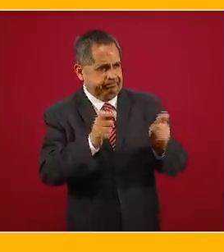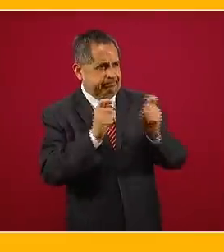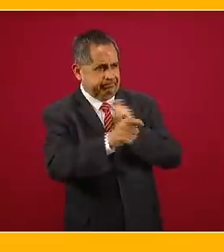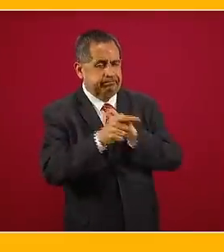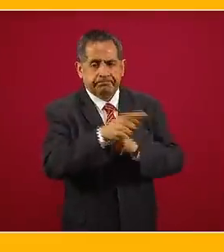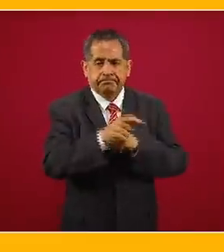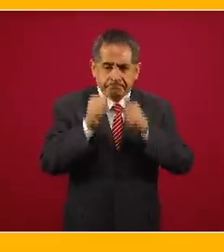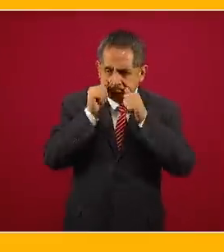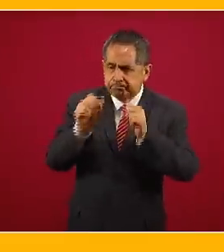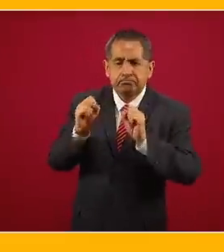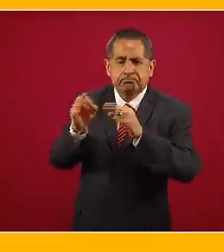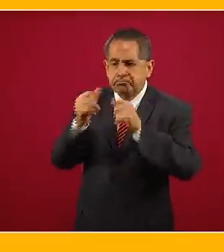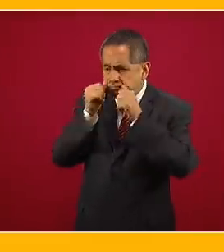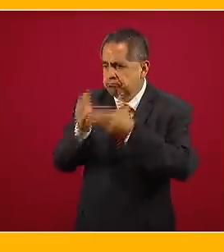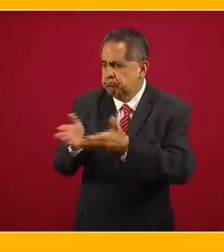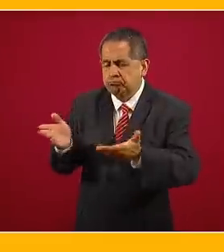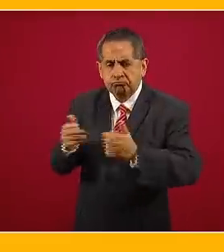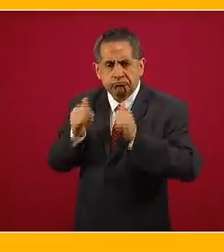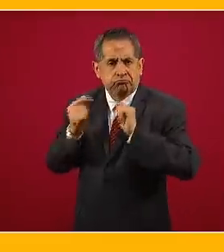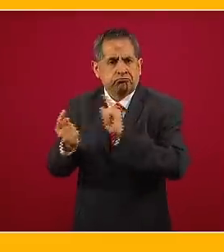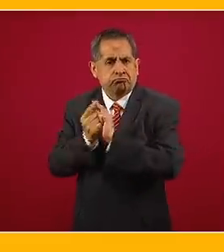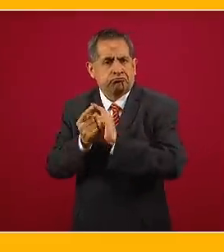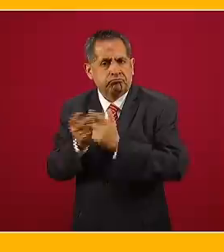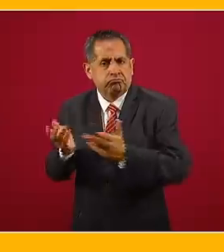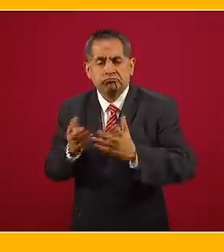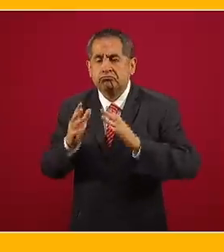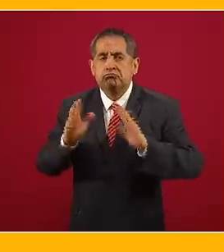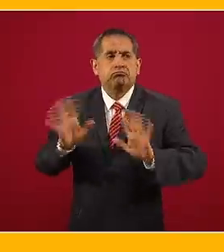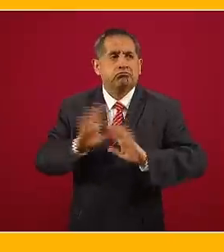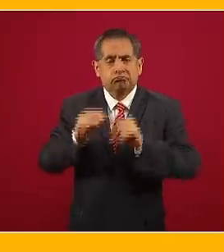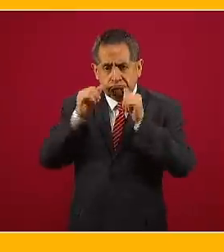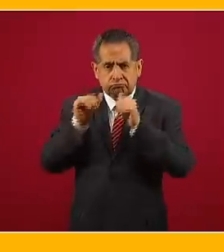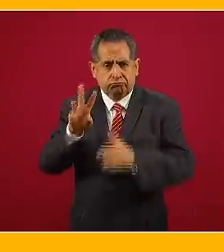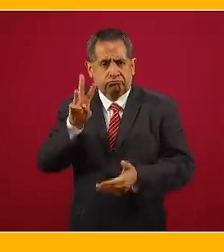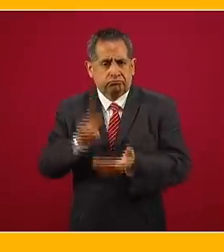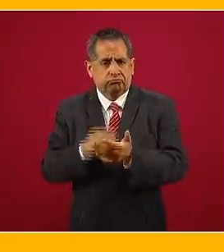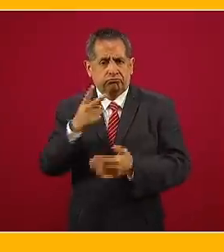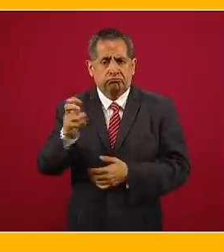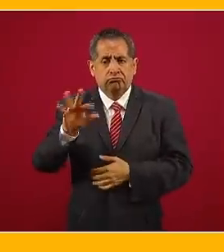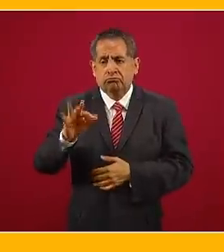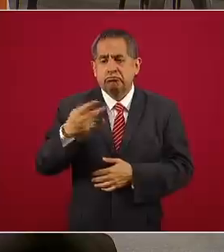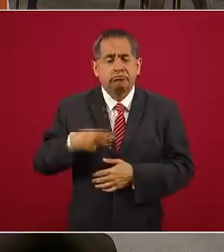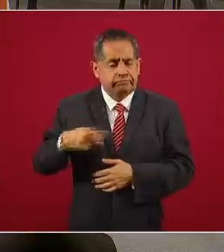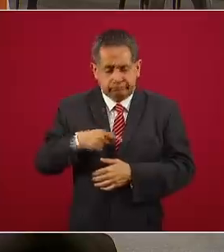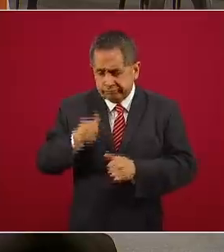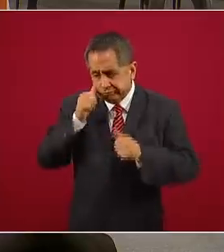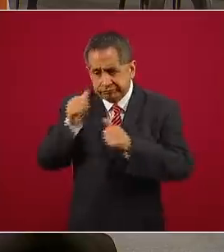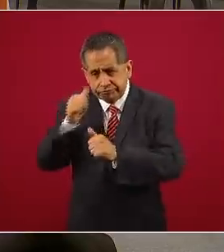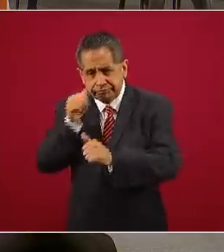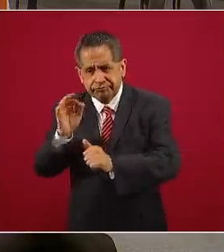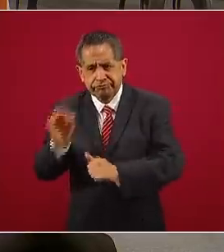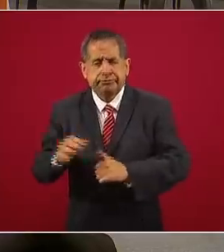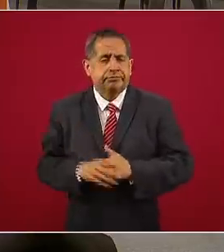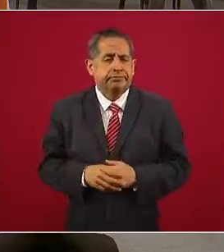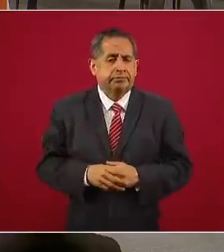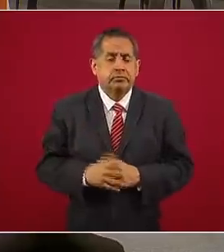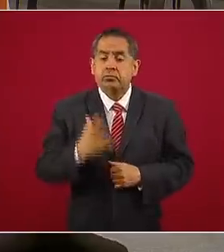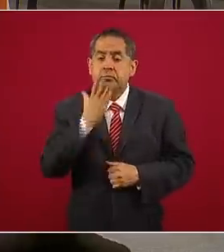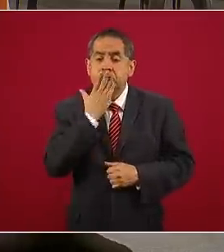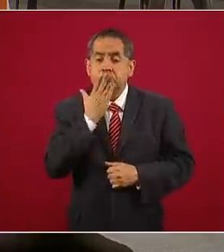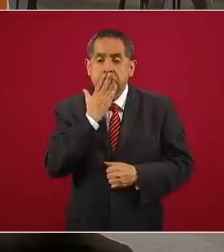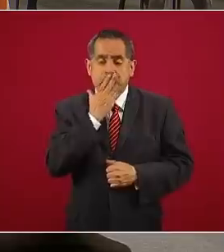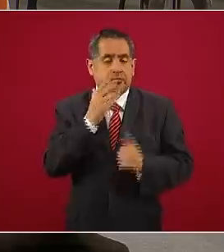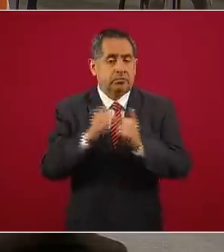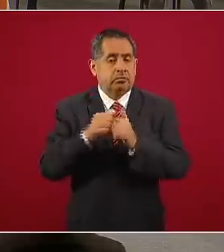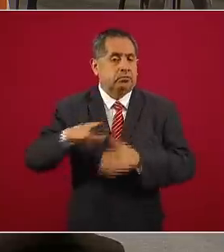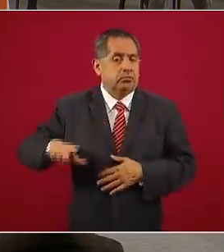de consulta externa y se han atendido un poco más de 3 mil 240 personas en el crit sonora junto con